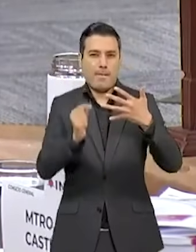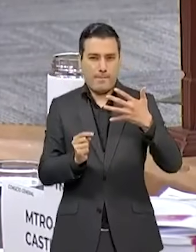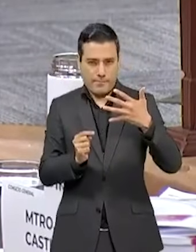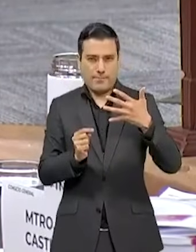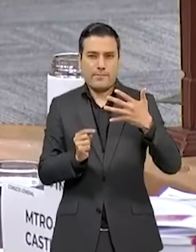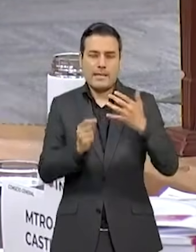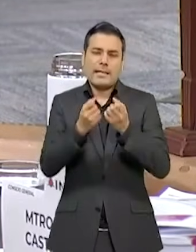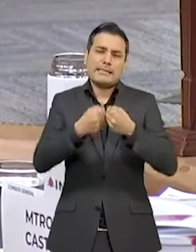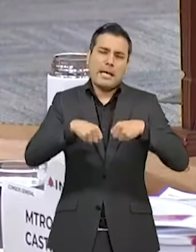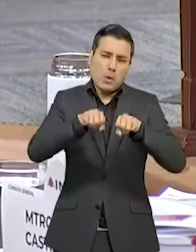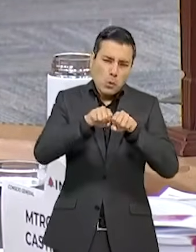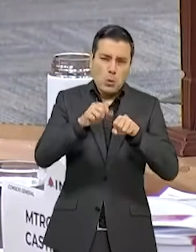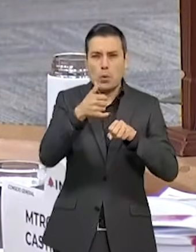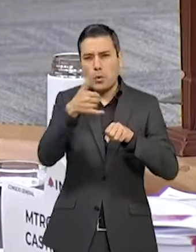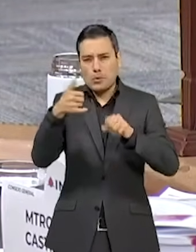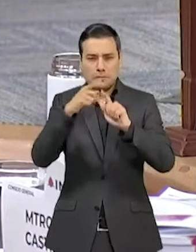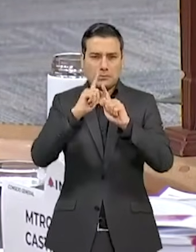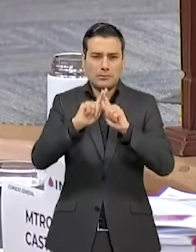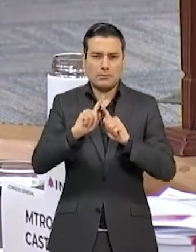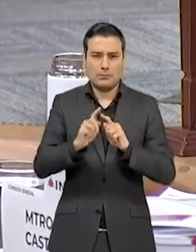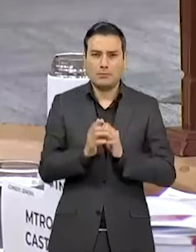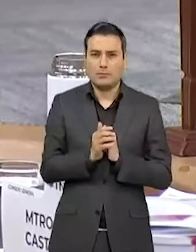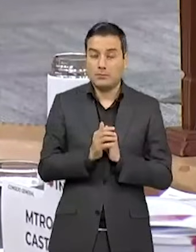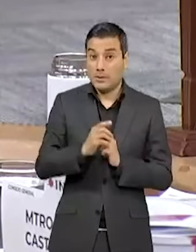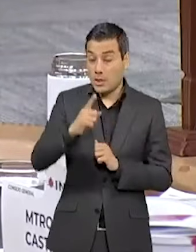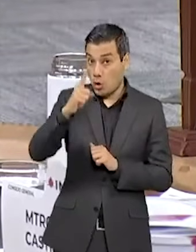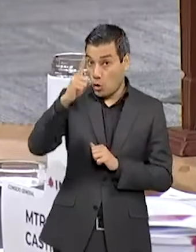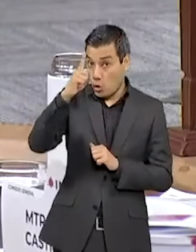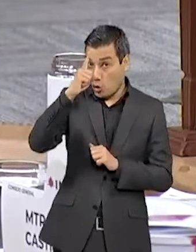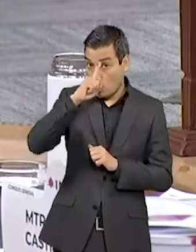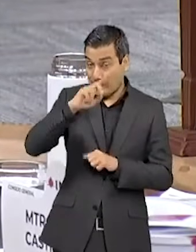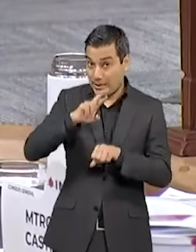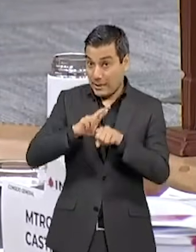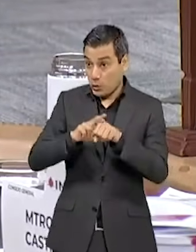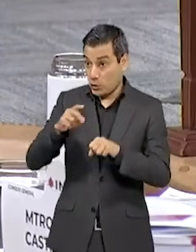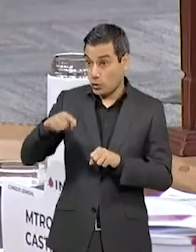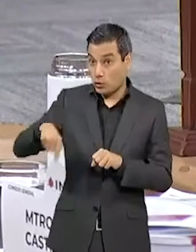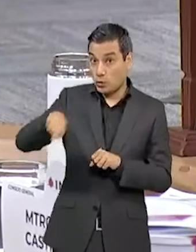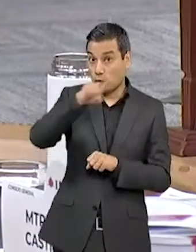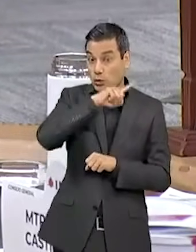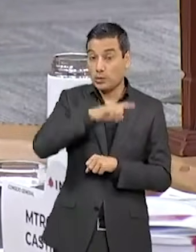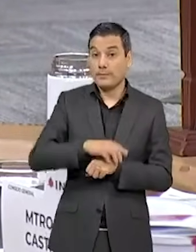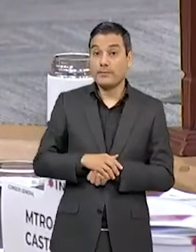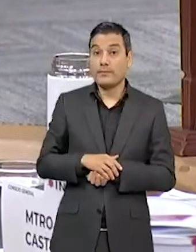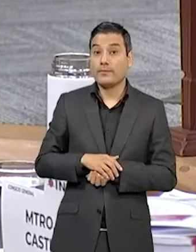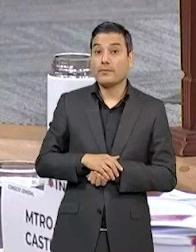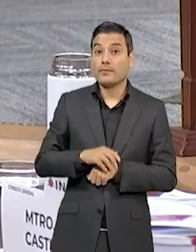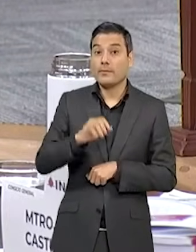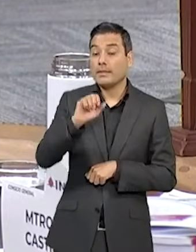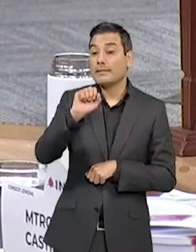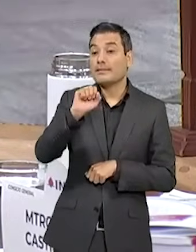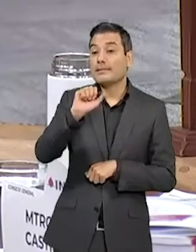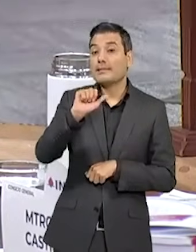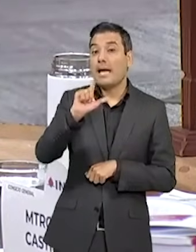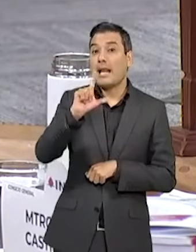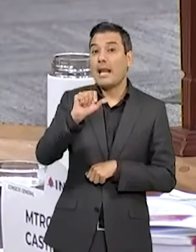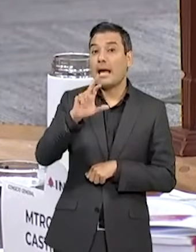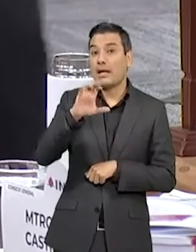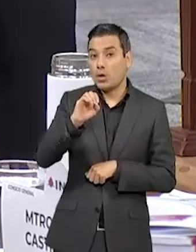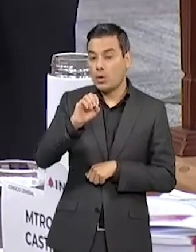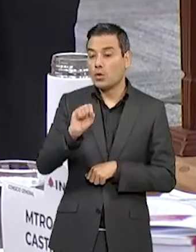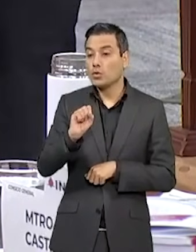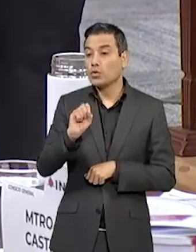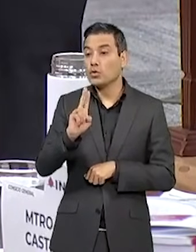En el caso de los consejeros electorales, nuestro sueldo y nuestro salario son una y la misma cosa por mandato